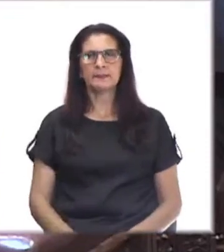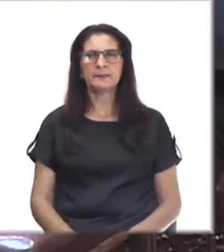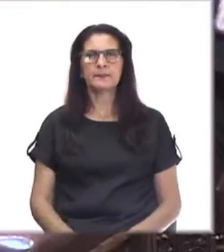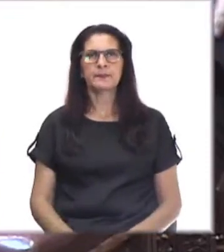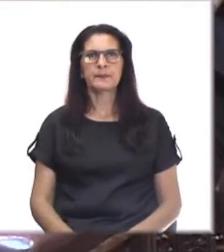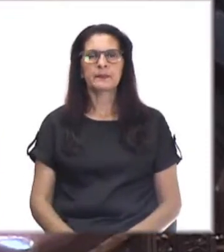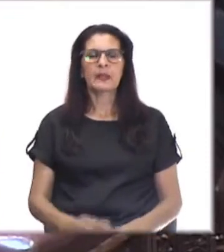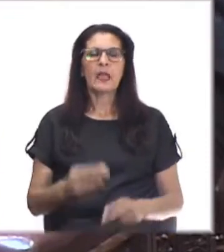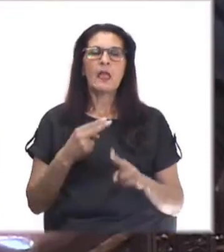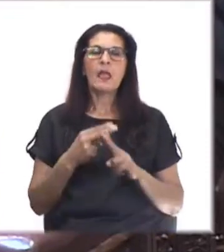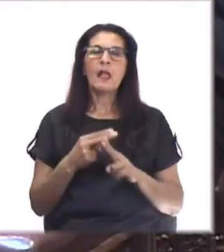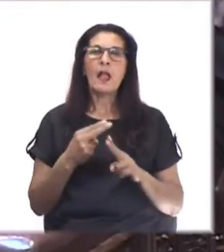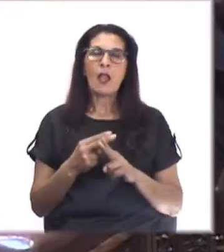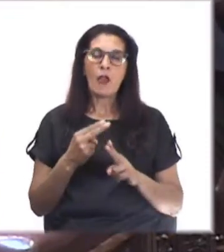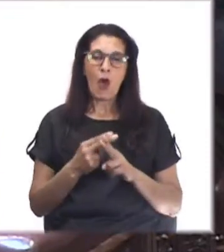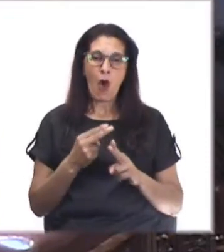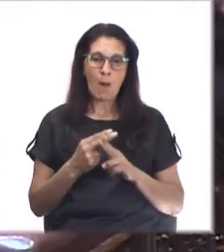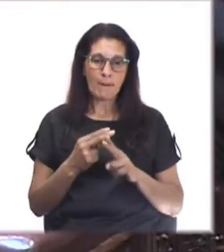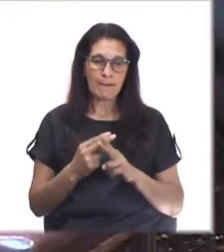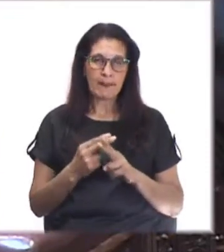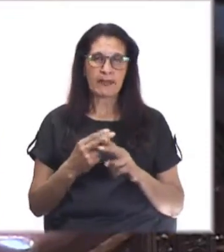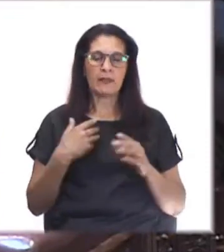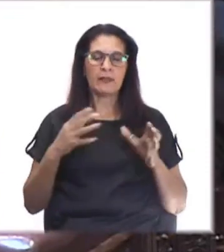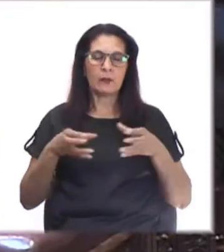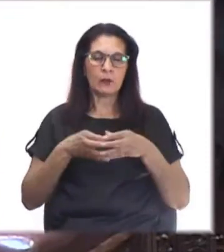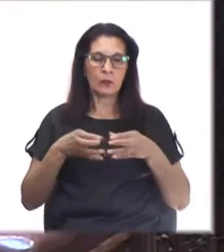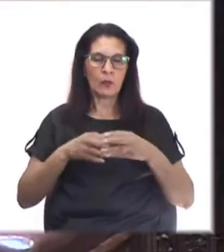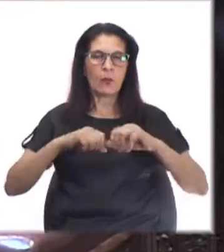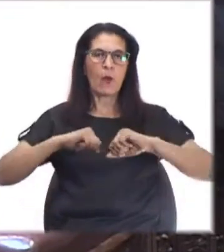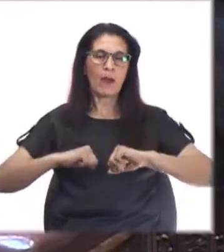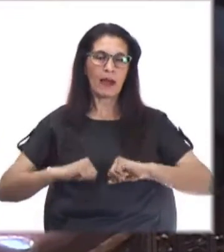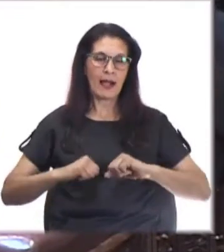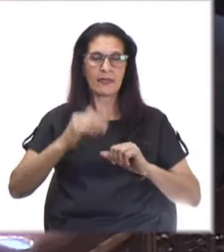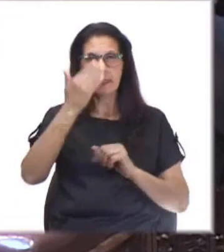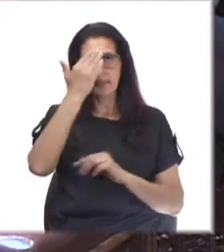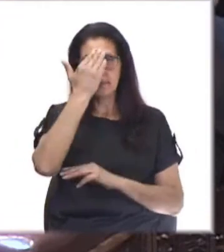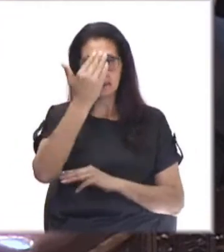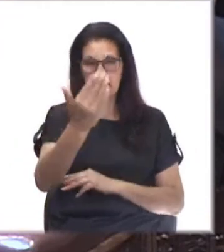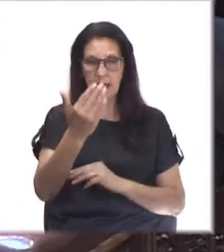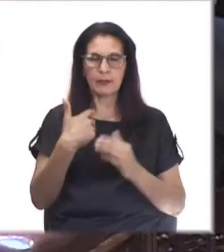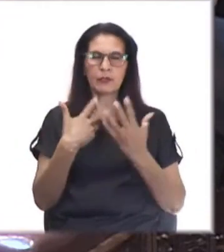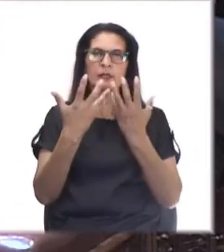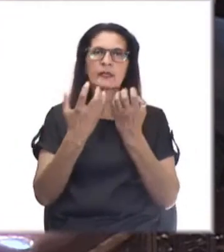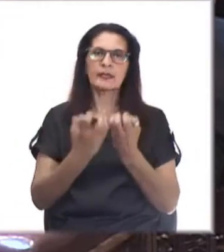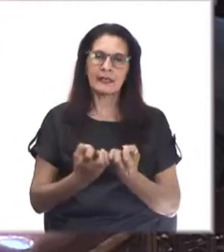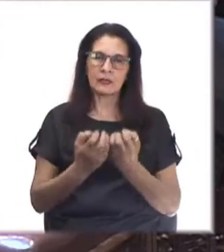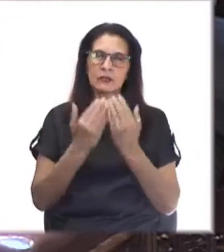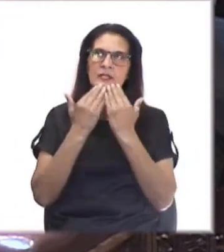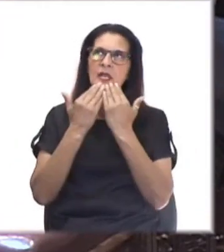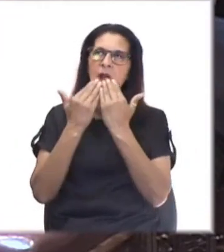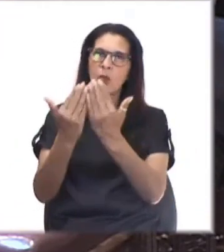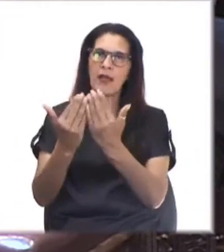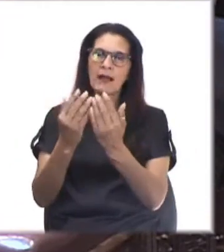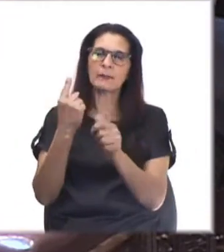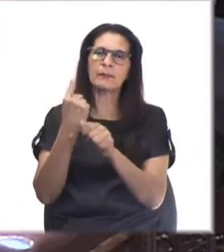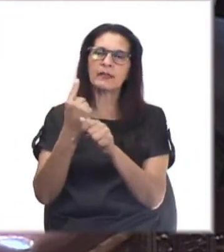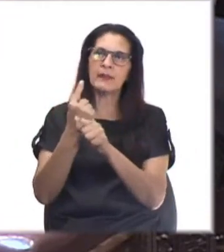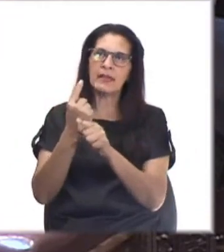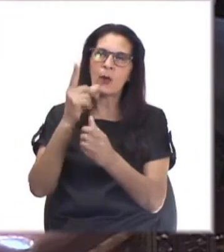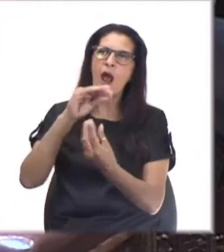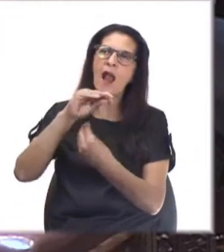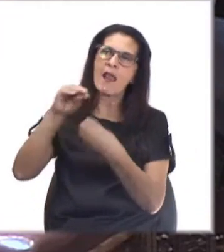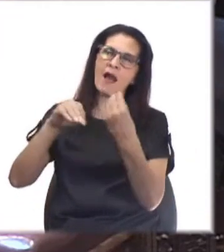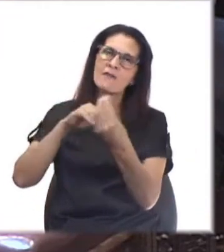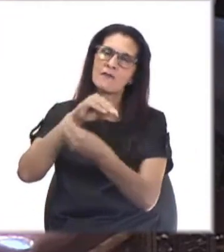En nombre de la bancada del Frente Amplio, quiero saludar en primer lugar a la querida familia